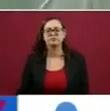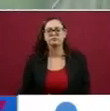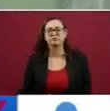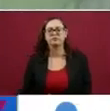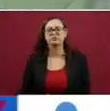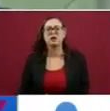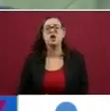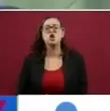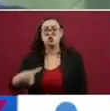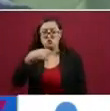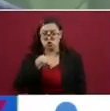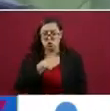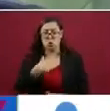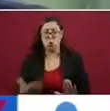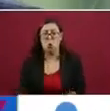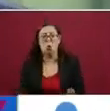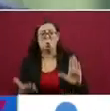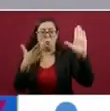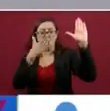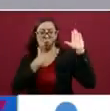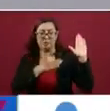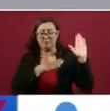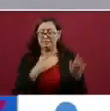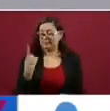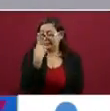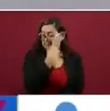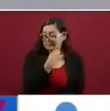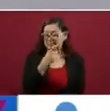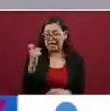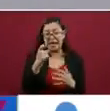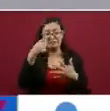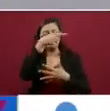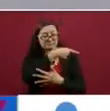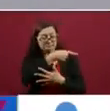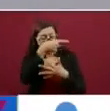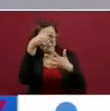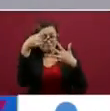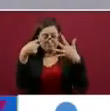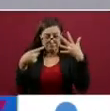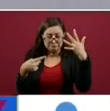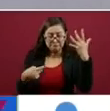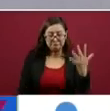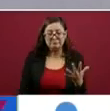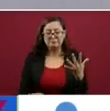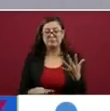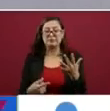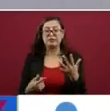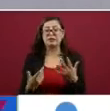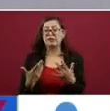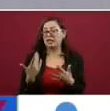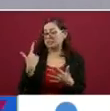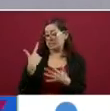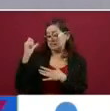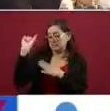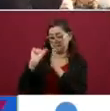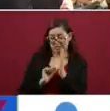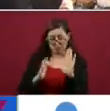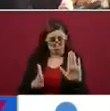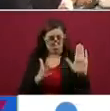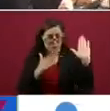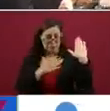78 de los 100 compromisos que hice en esta plaza hace